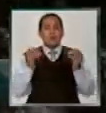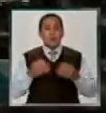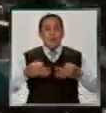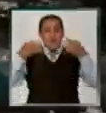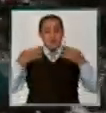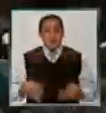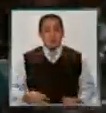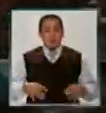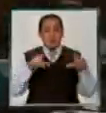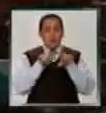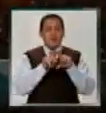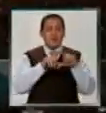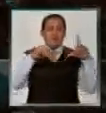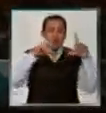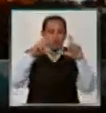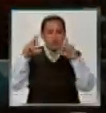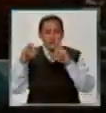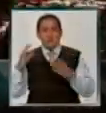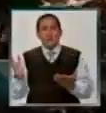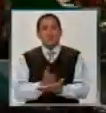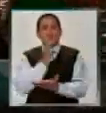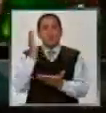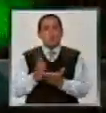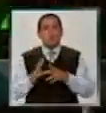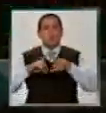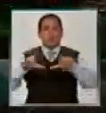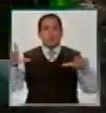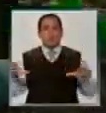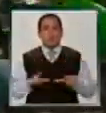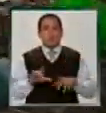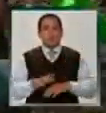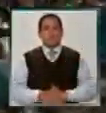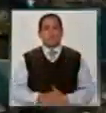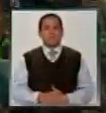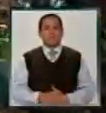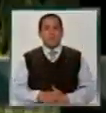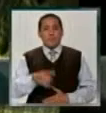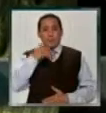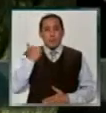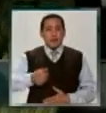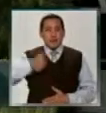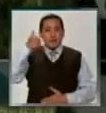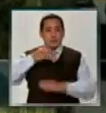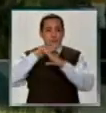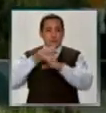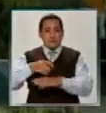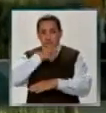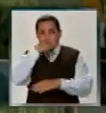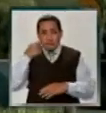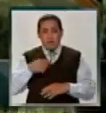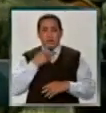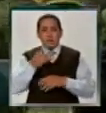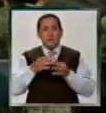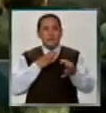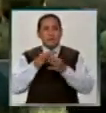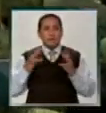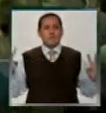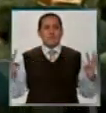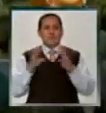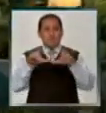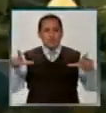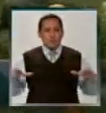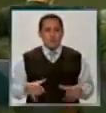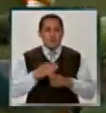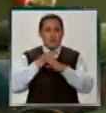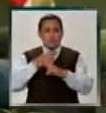adecuada fotografía del problema del narcotráfico. El jefe de DEVIDA informó que la cita internacional antidrogas impulsada